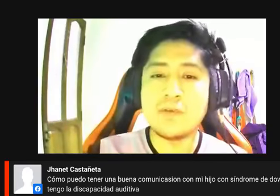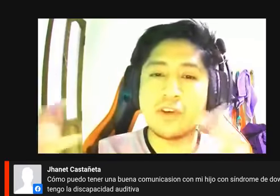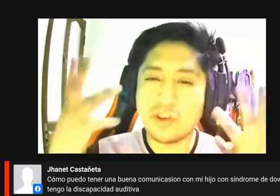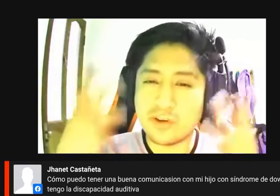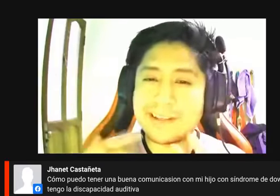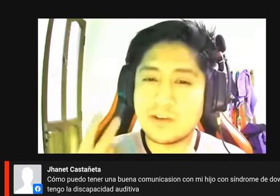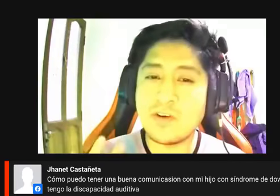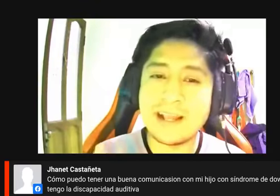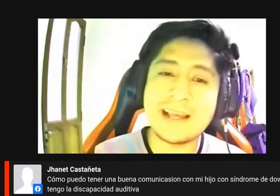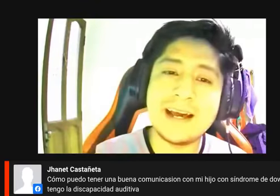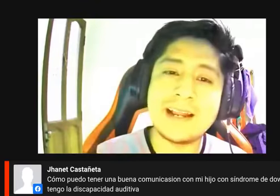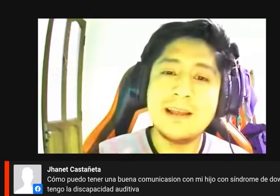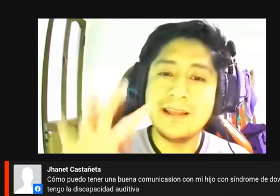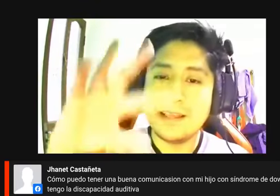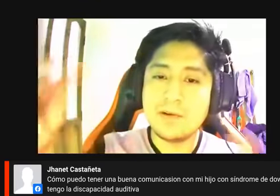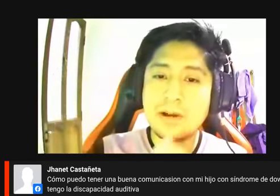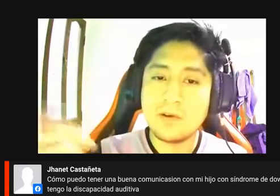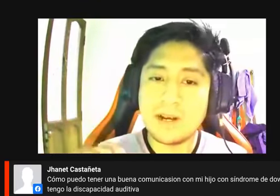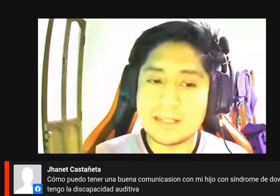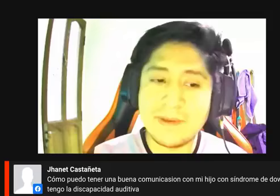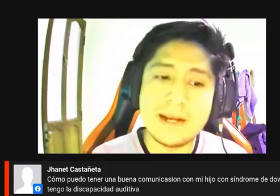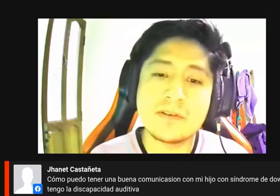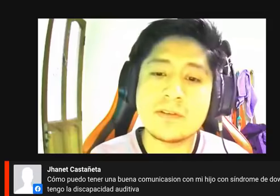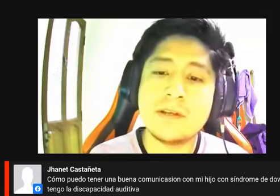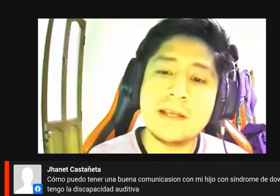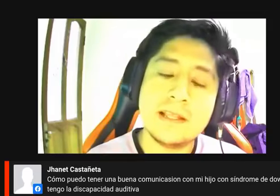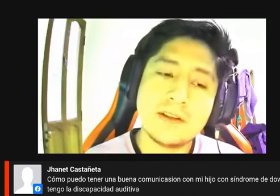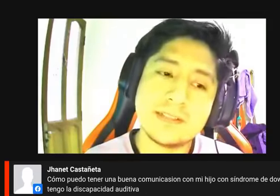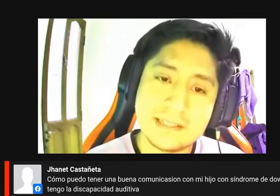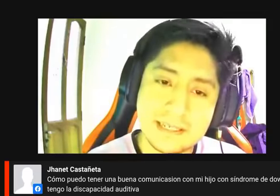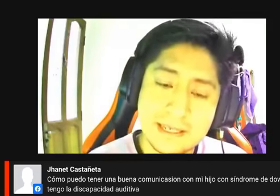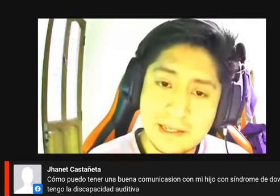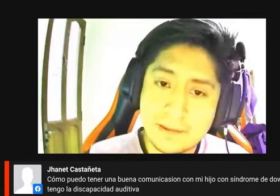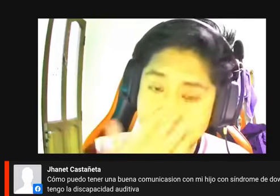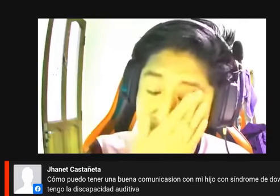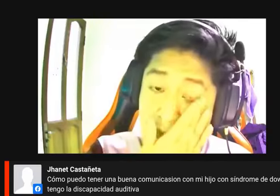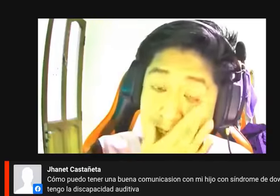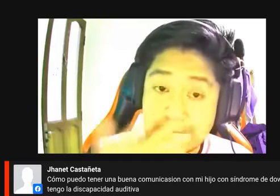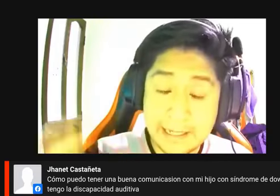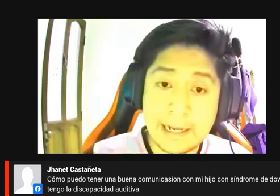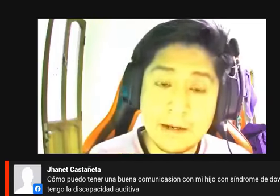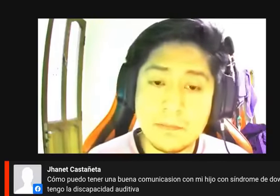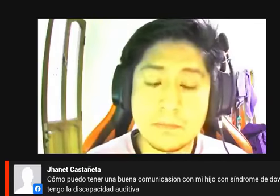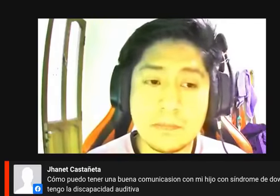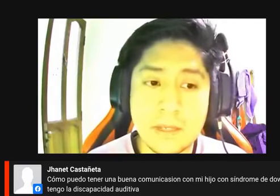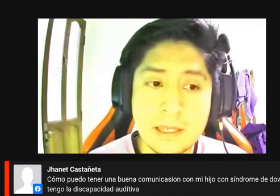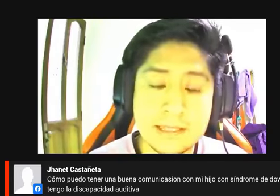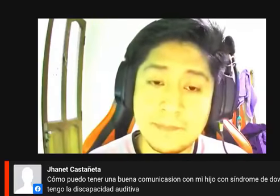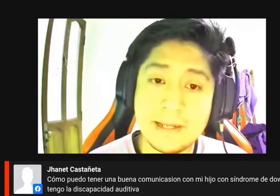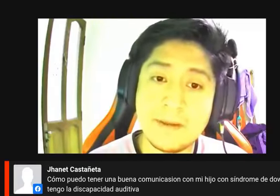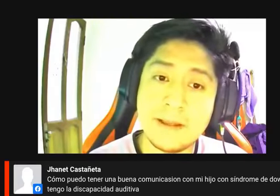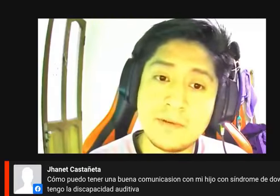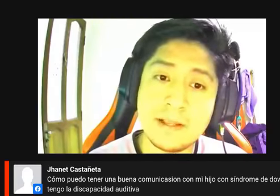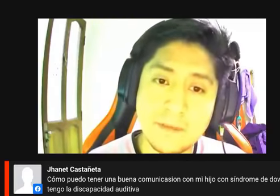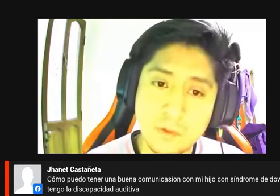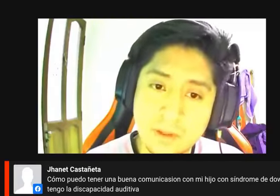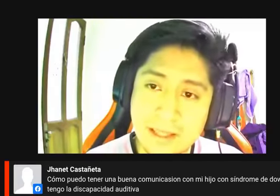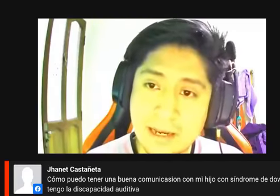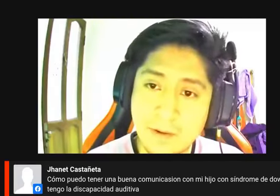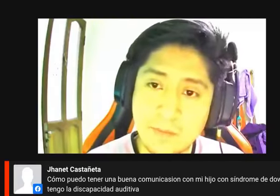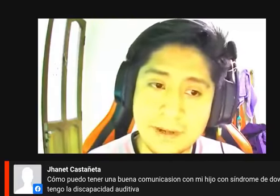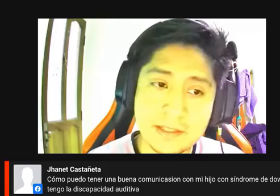alguno que otro gesto con la cara, el jugar con las manos. Entonces, en general, siempre va a haber una